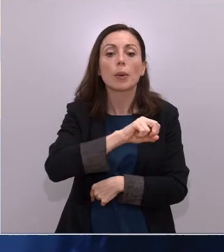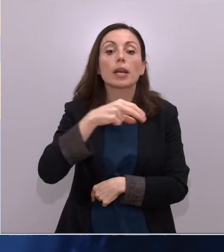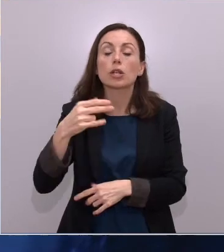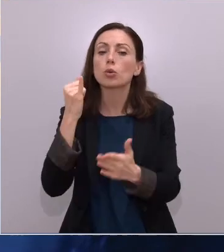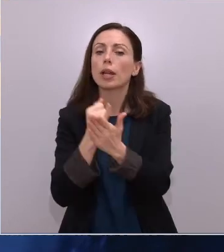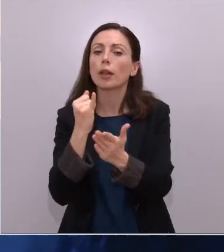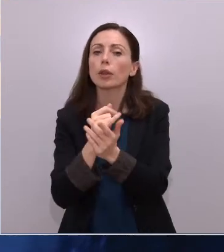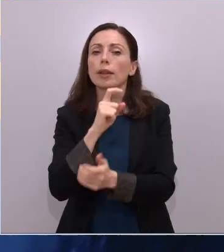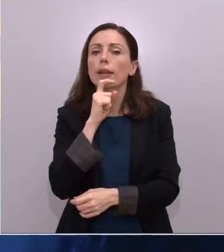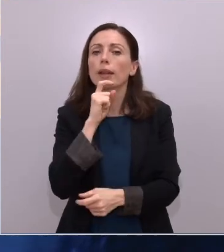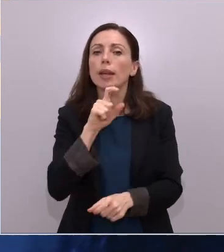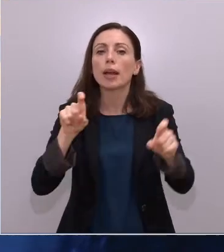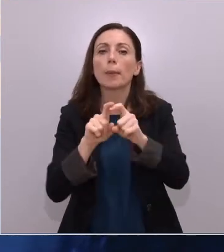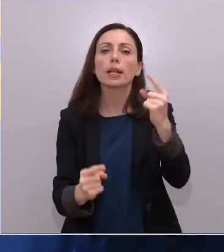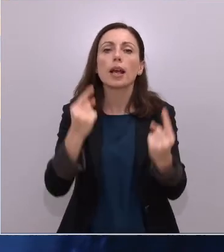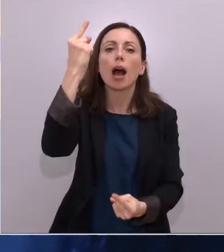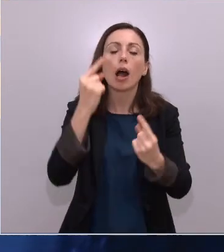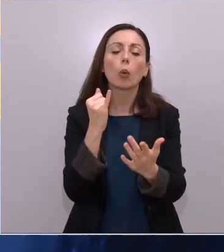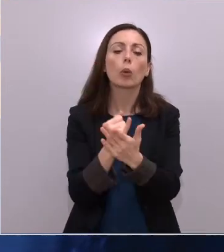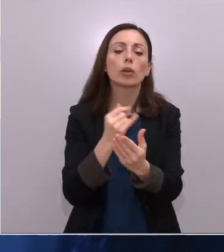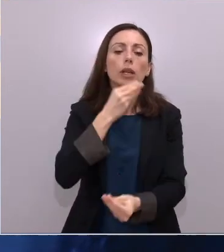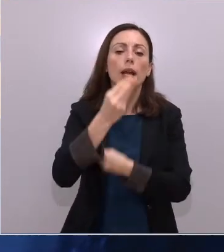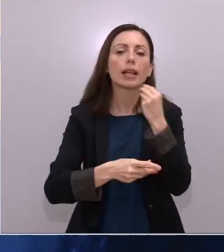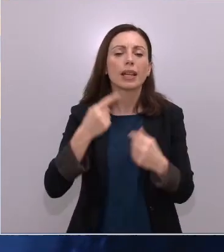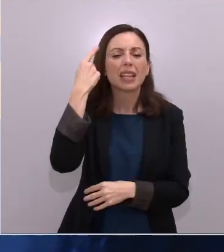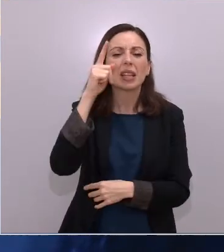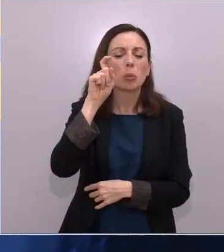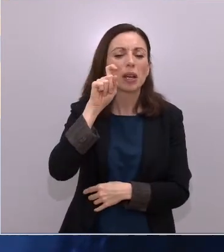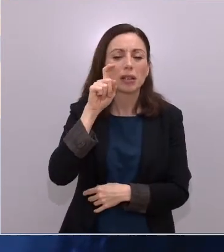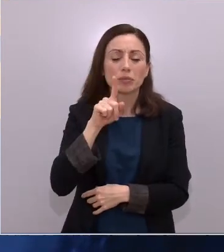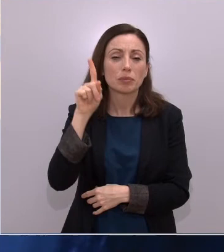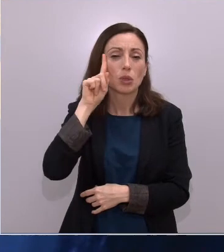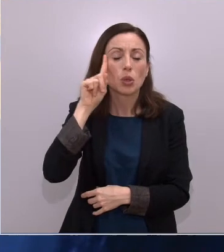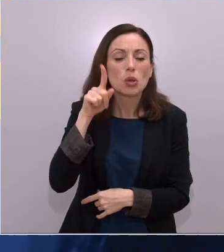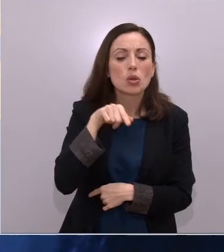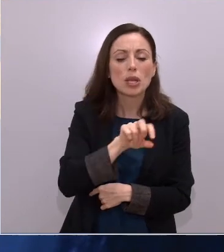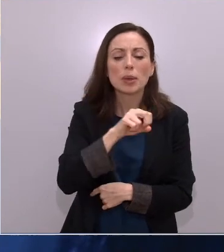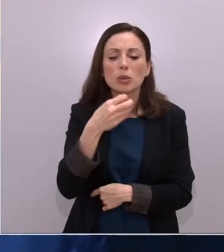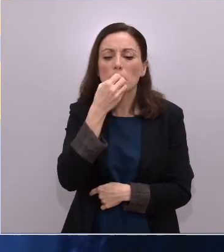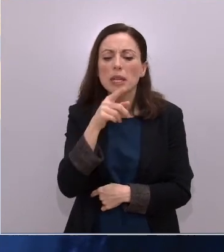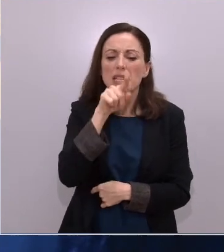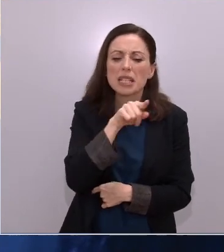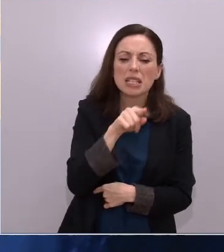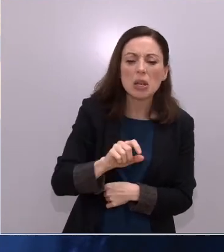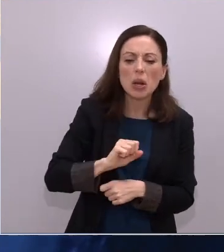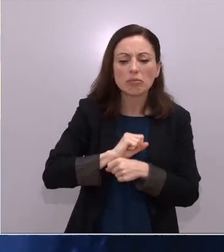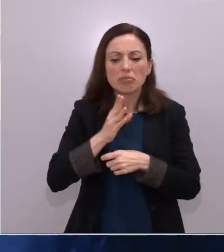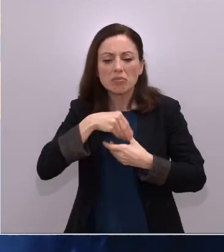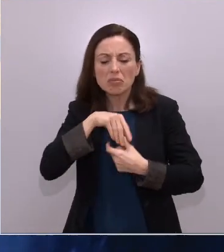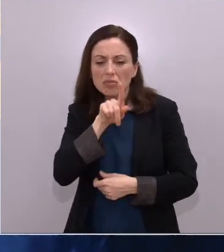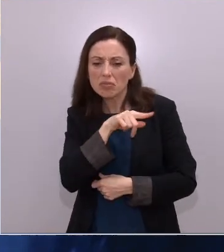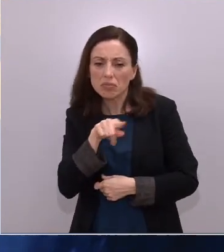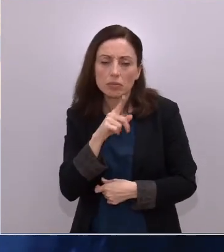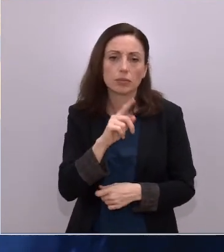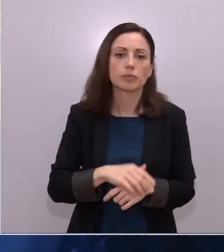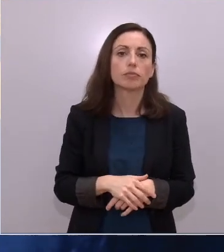test. Porque luego es verdad que algunas empresas ponen en marcha test y luego tienen dificultades a la hora de ver ahora qué significa un test que he hecho con mis trabajadores. Entonces, por